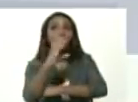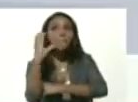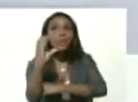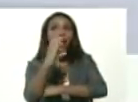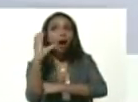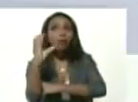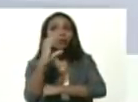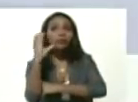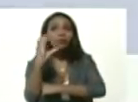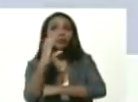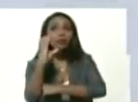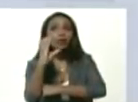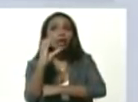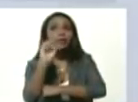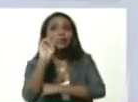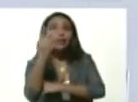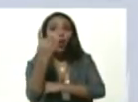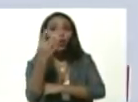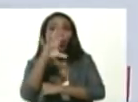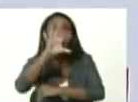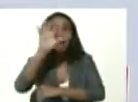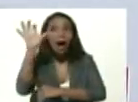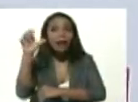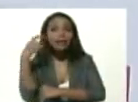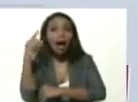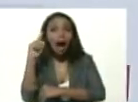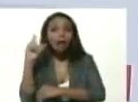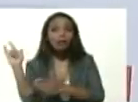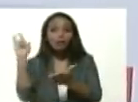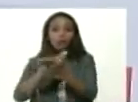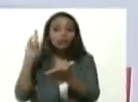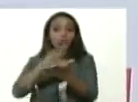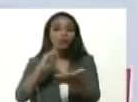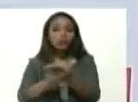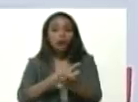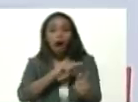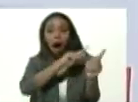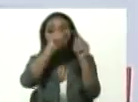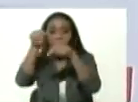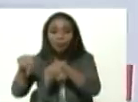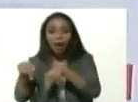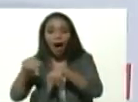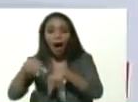Colombia, segundo país donde se han importado casos para Venezuela,